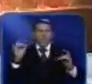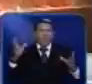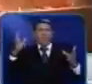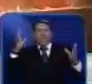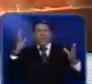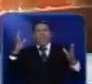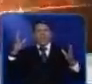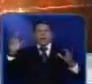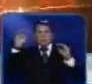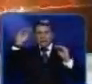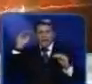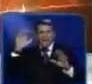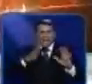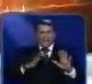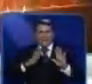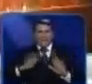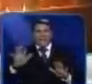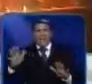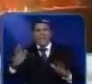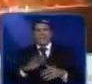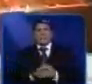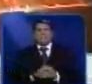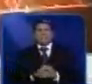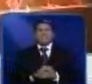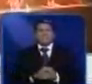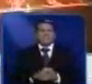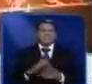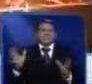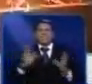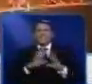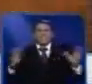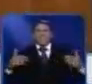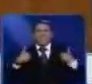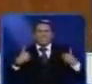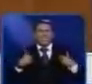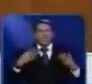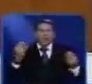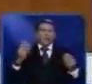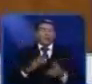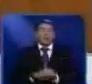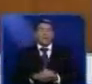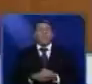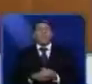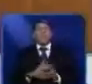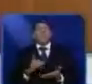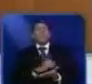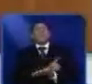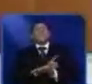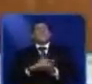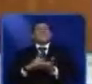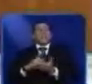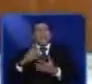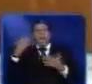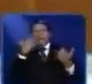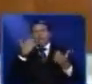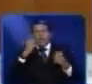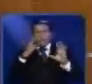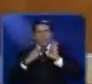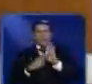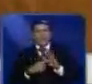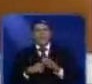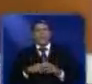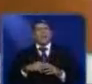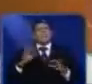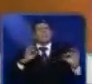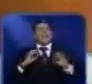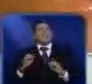Maestro, calma, se deja arrastrar. Estoy irritado. La Divina Comedia se presenta en el Teatro Alberto de Paz y